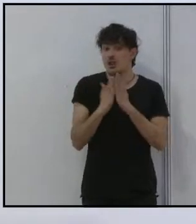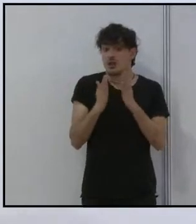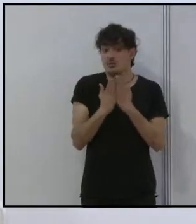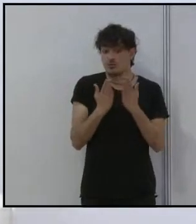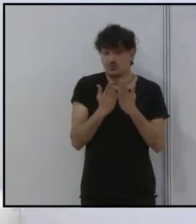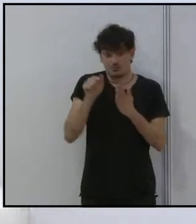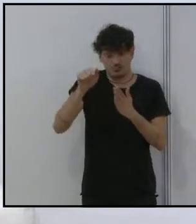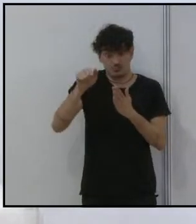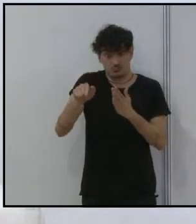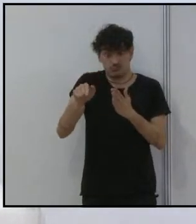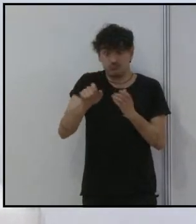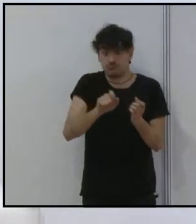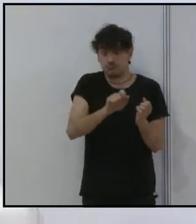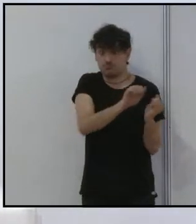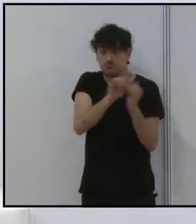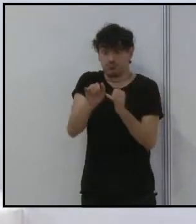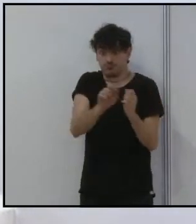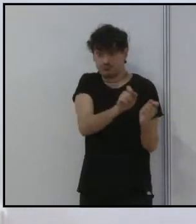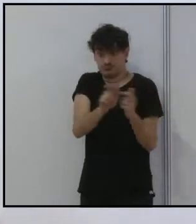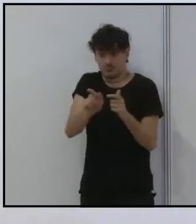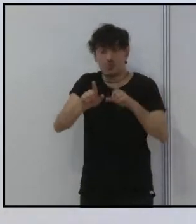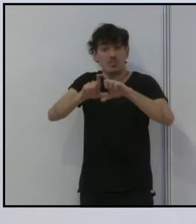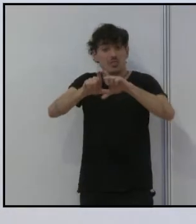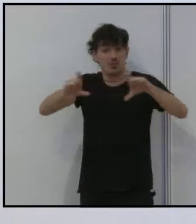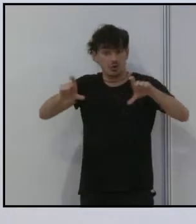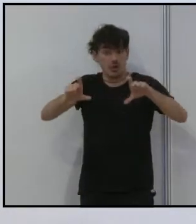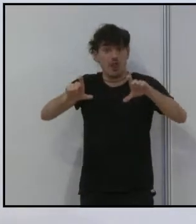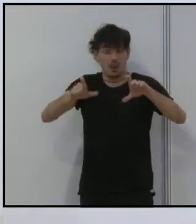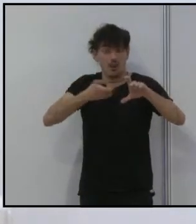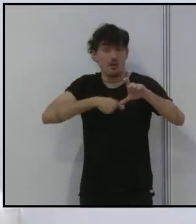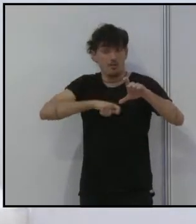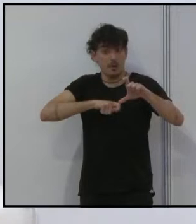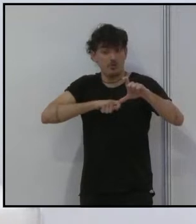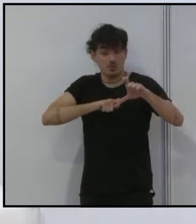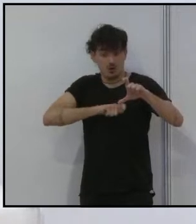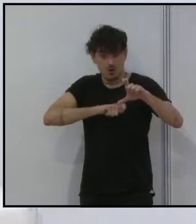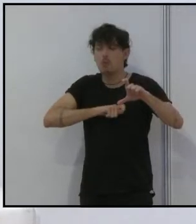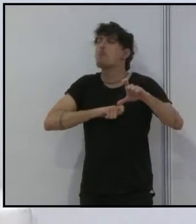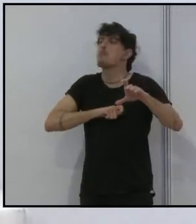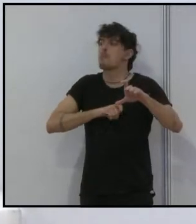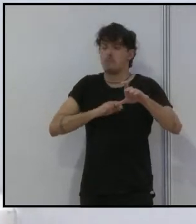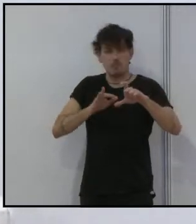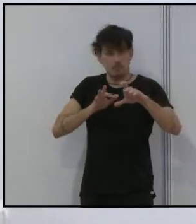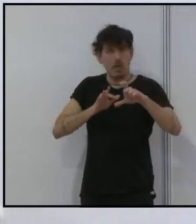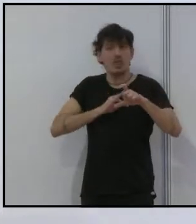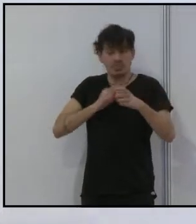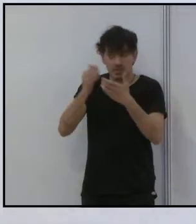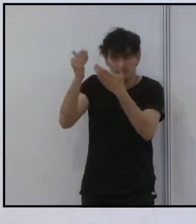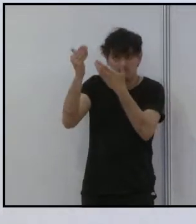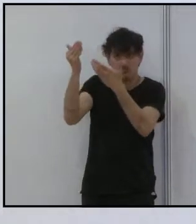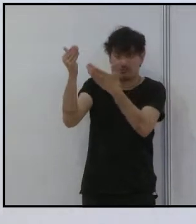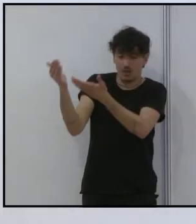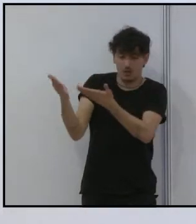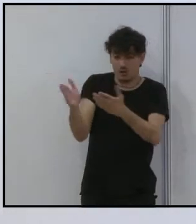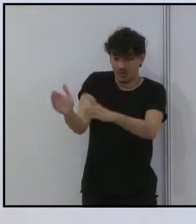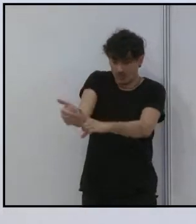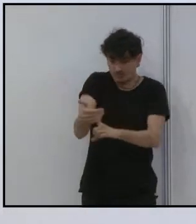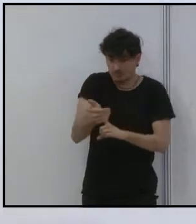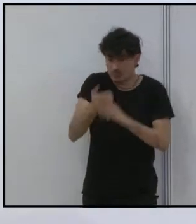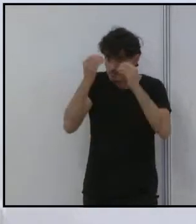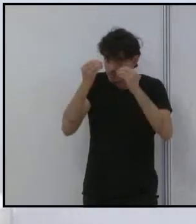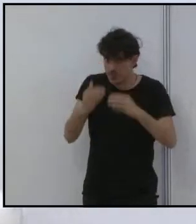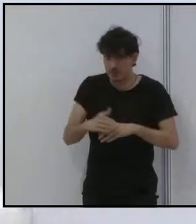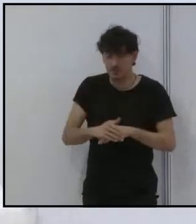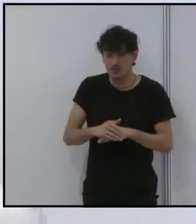editorial española y le deseamos, porque lo merece sin duda, la más calurosa de las acogidas. Hablaremos pues las